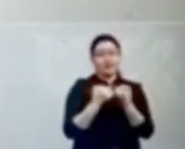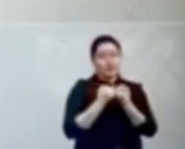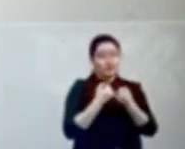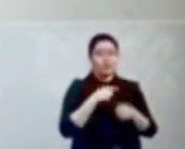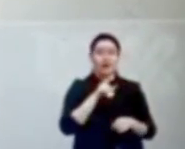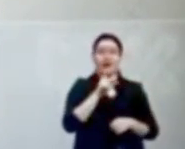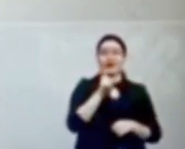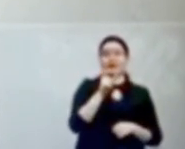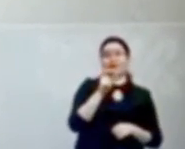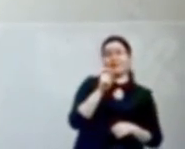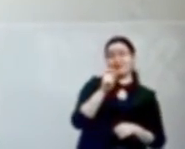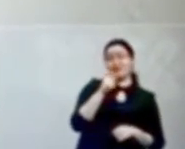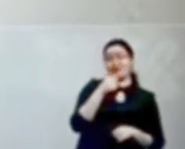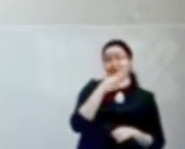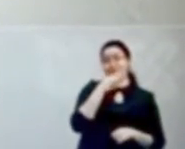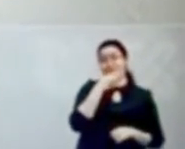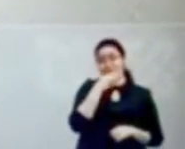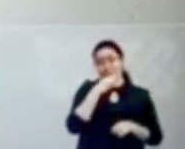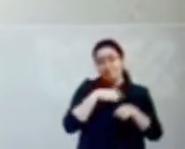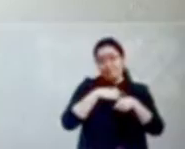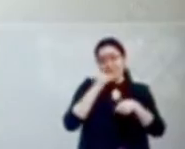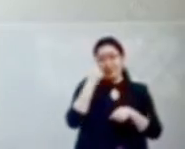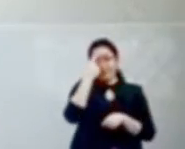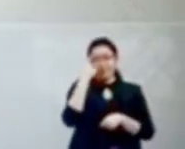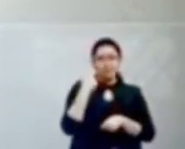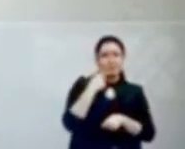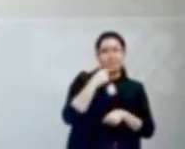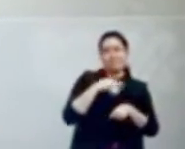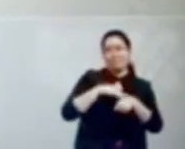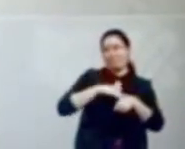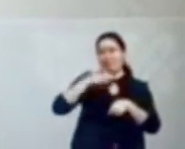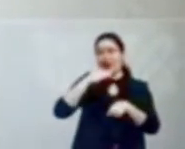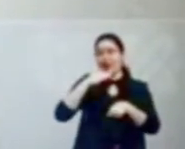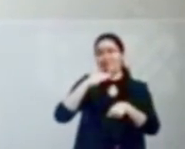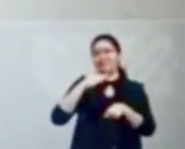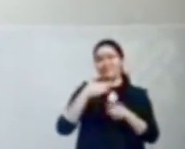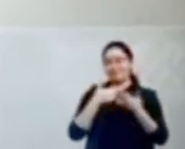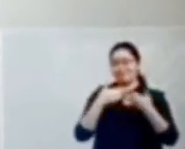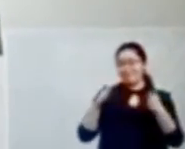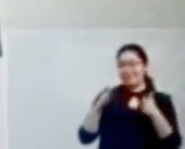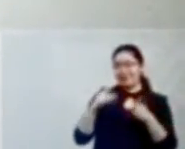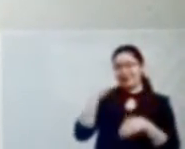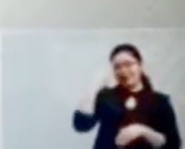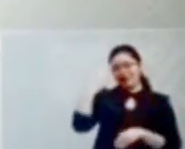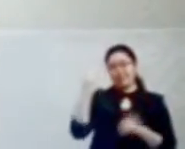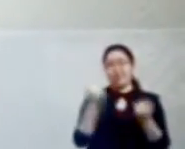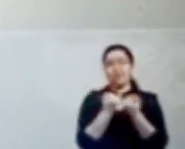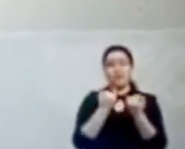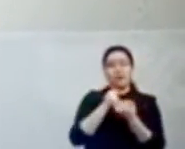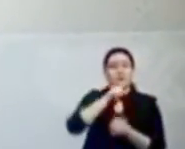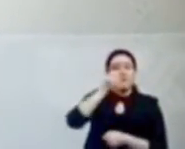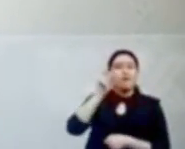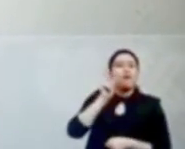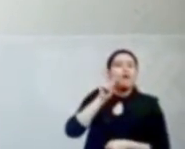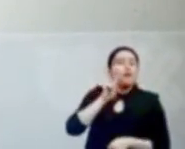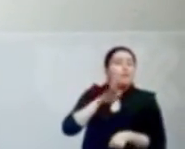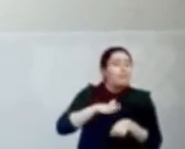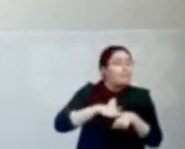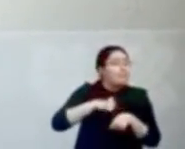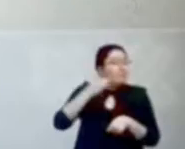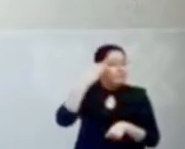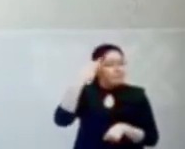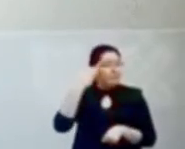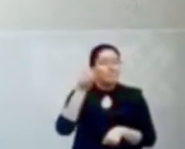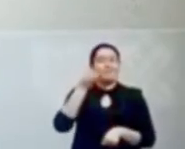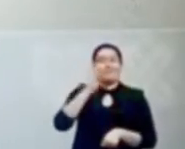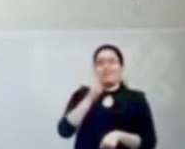lo han pedido mucho. Los comercios, obviamente vamos a ver si podemos ampliar después más, pero por lo pronto es